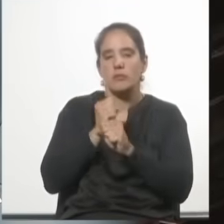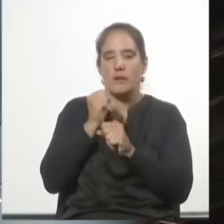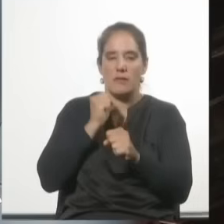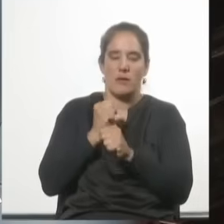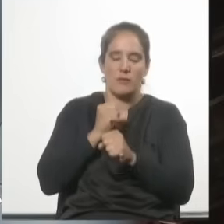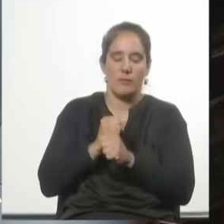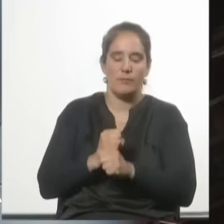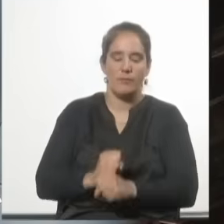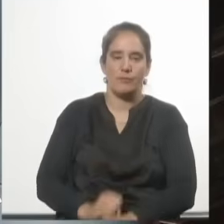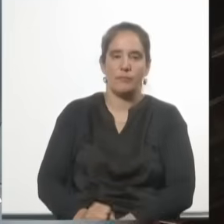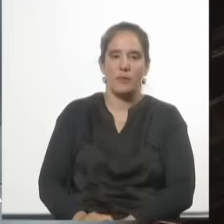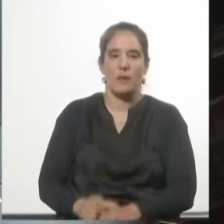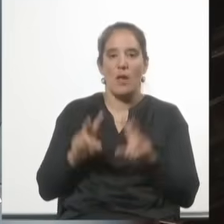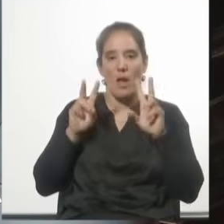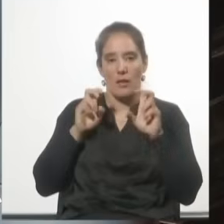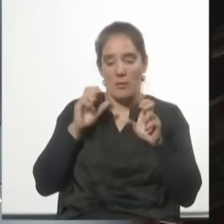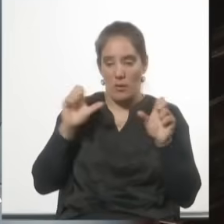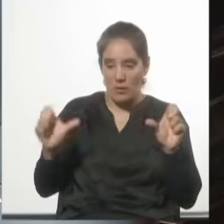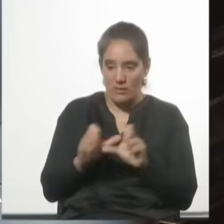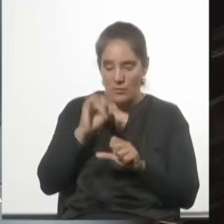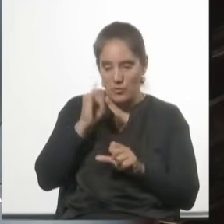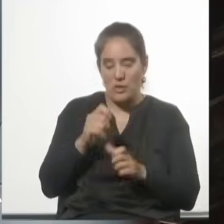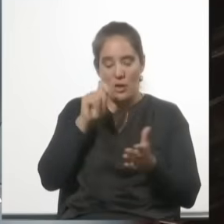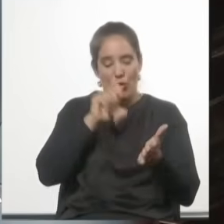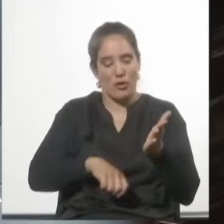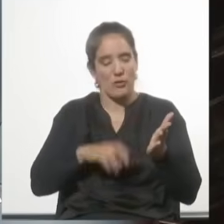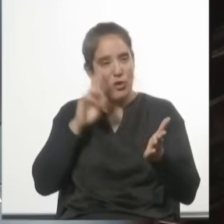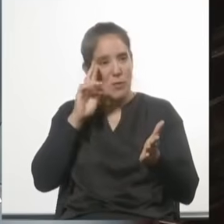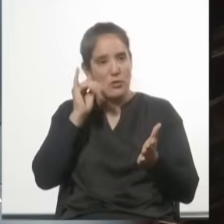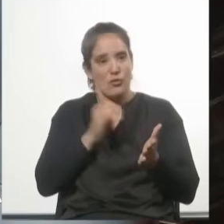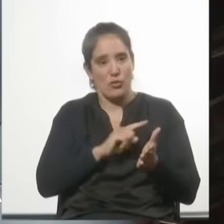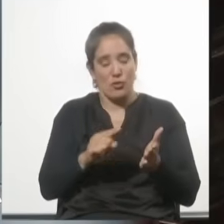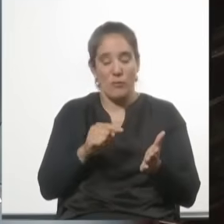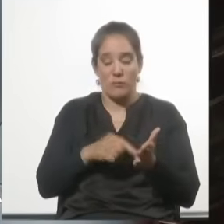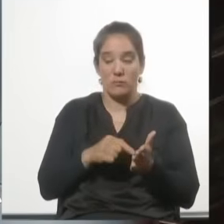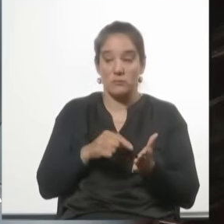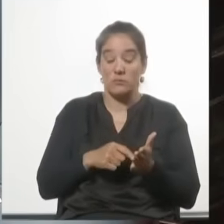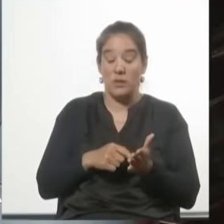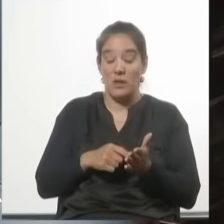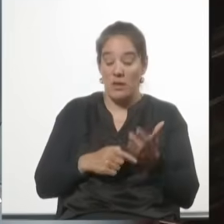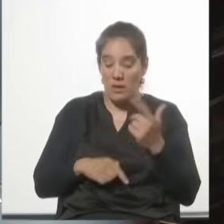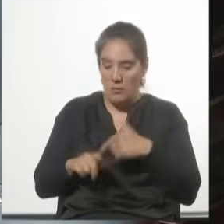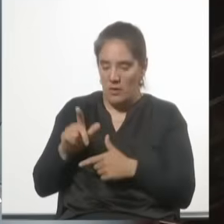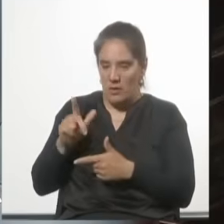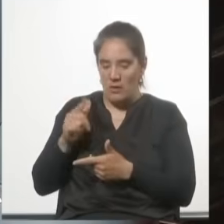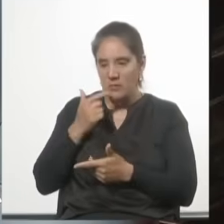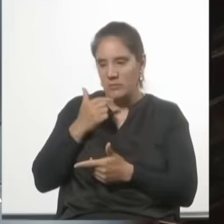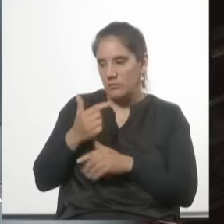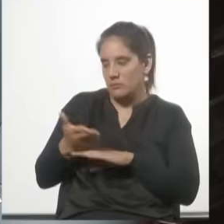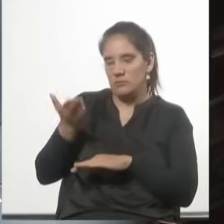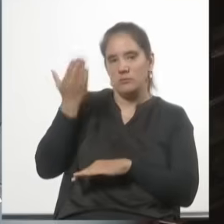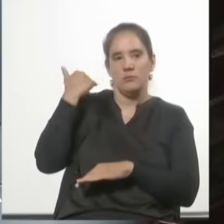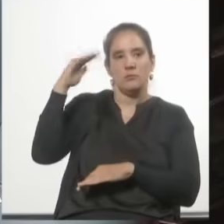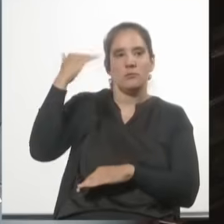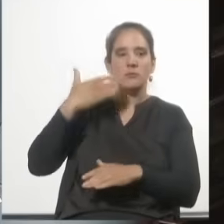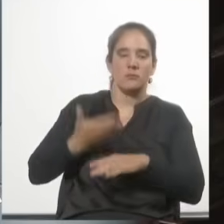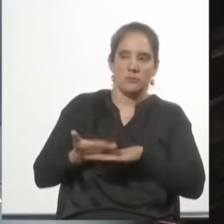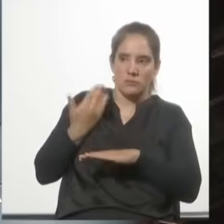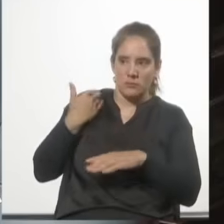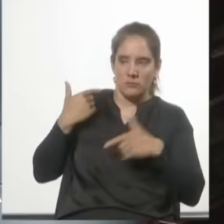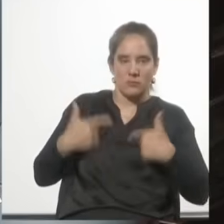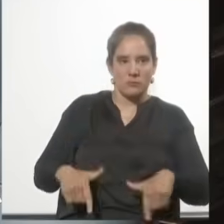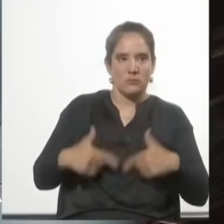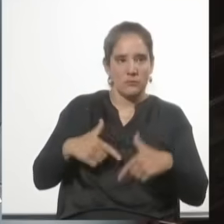anterior etapa respecto de la ejecución del contrato. Según surge del expediente, las anteriores autoridades habían delegado en